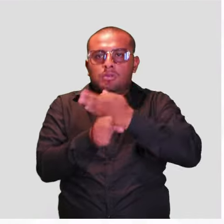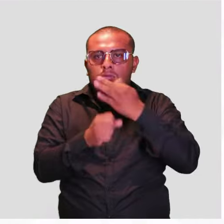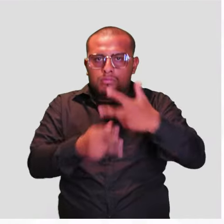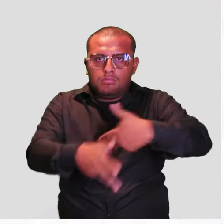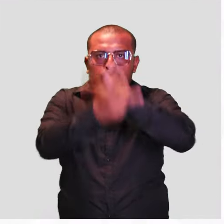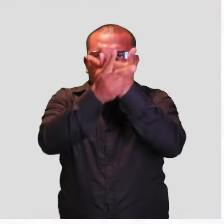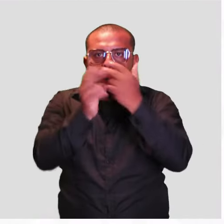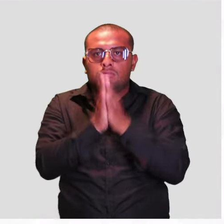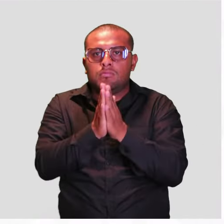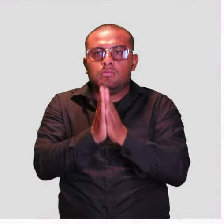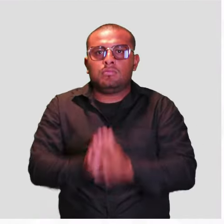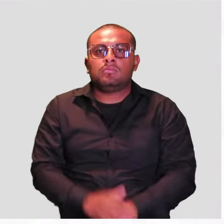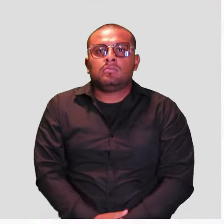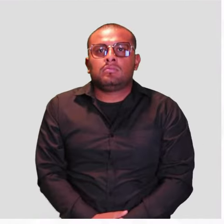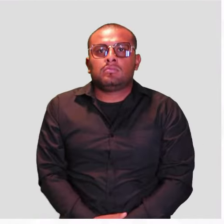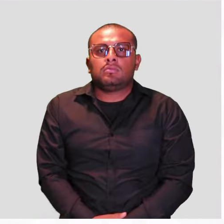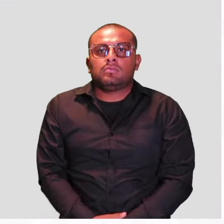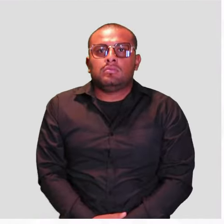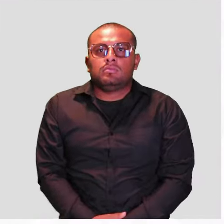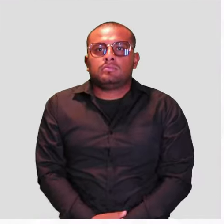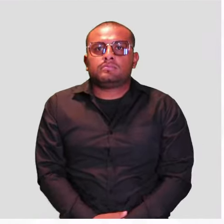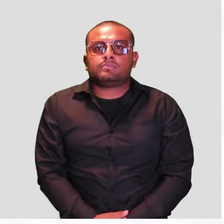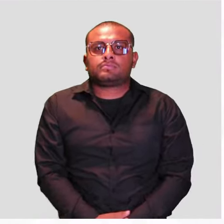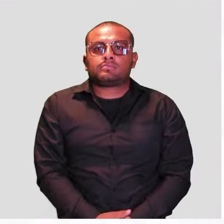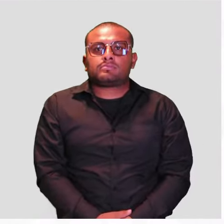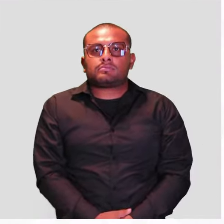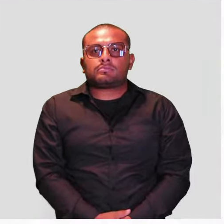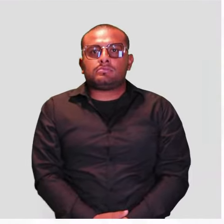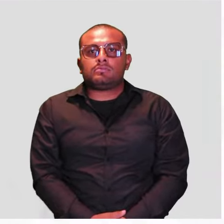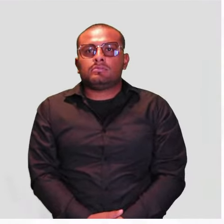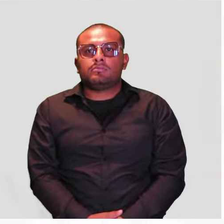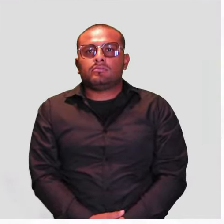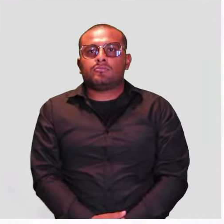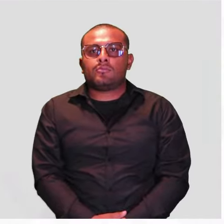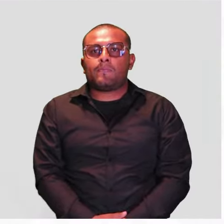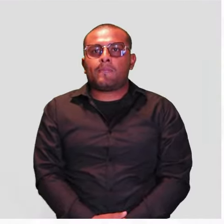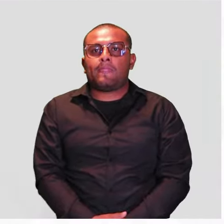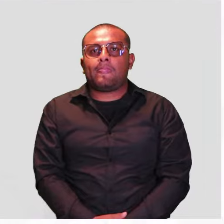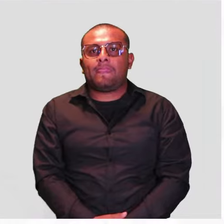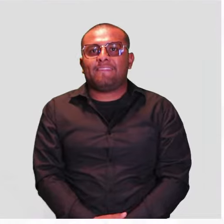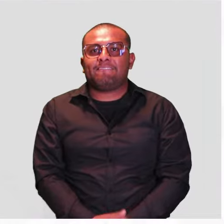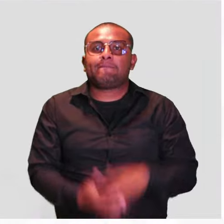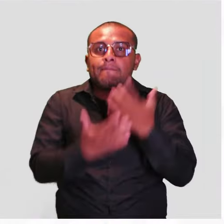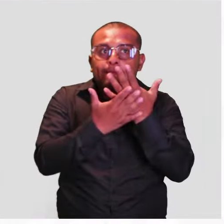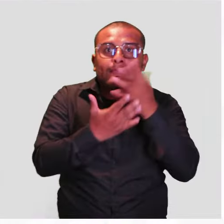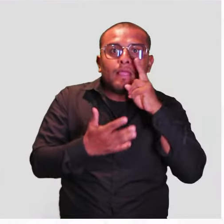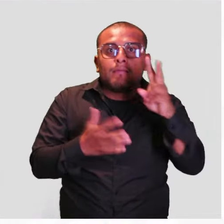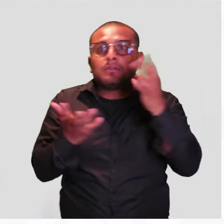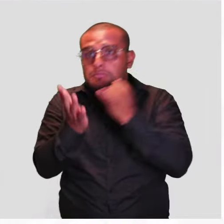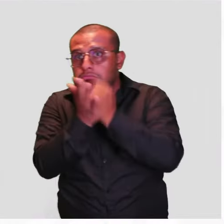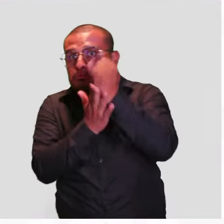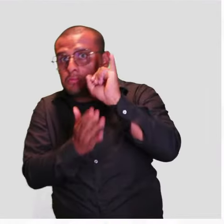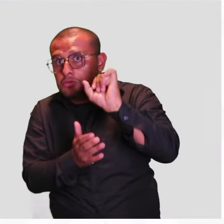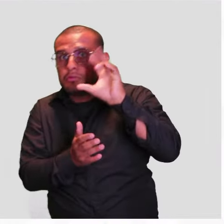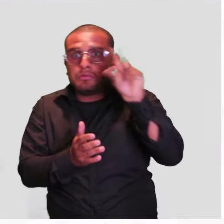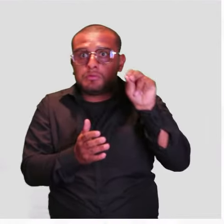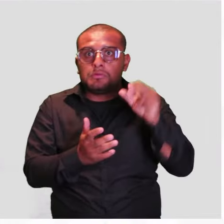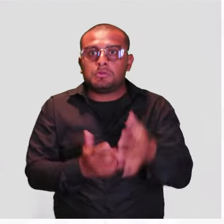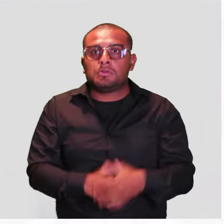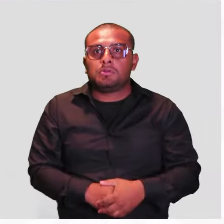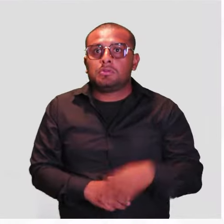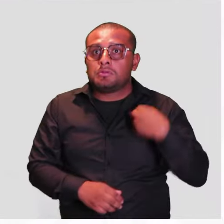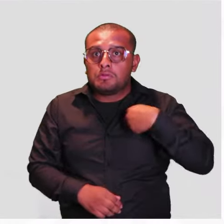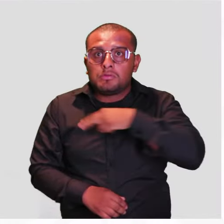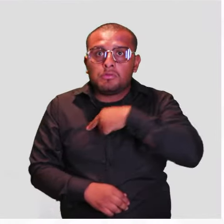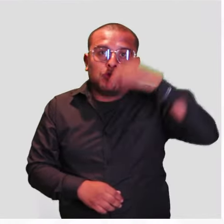Así es, y bueno, mientras se deciden a participar las candidaturas, le aprovechamos para decirles que para nosotros su opinión es